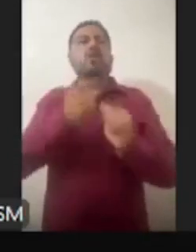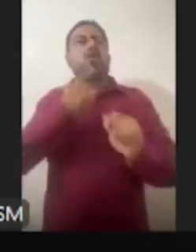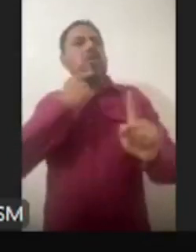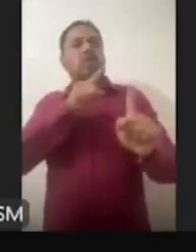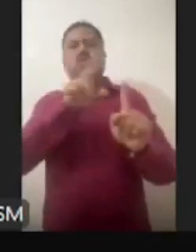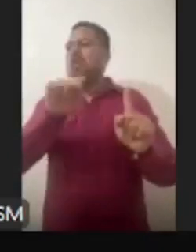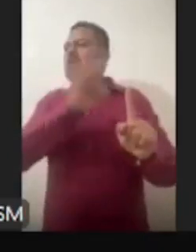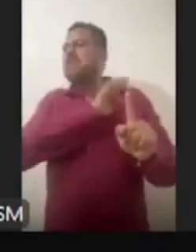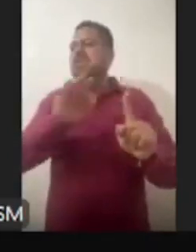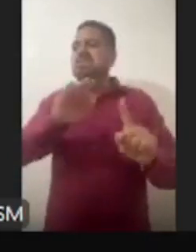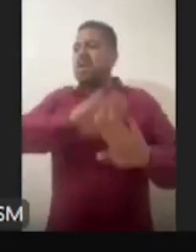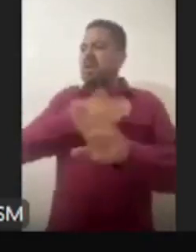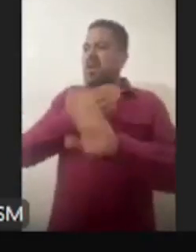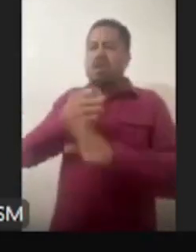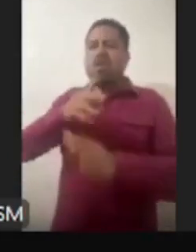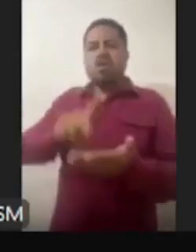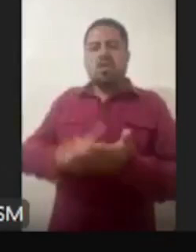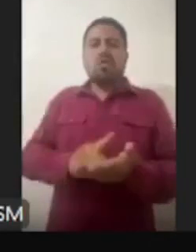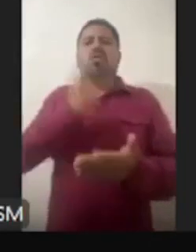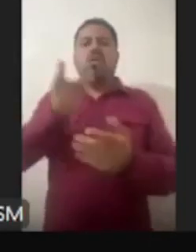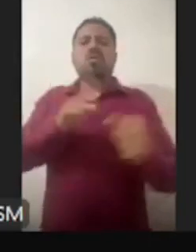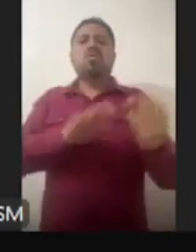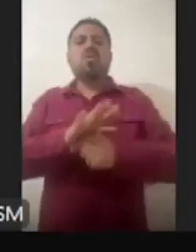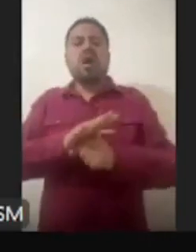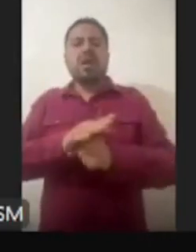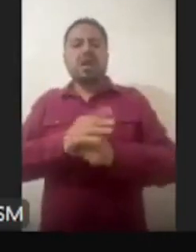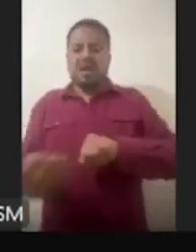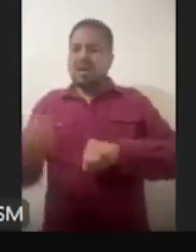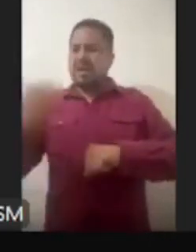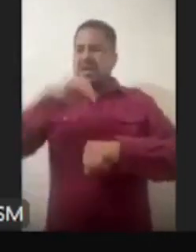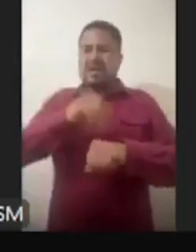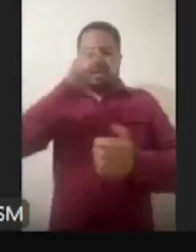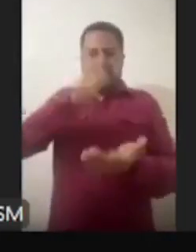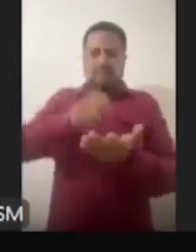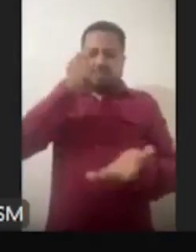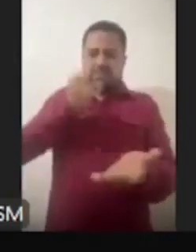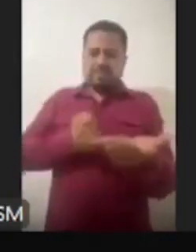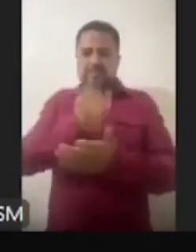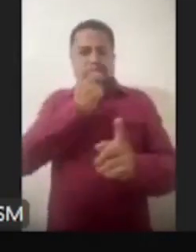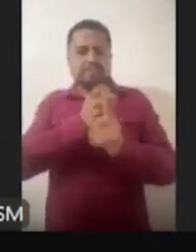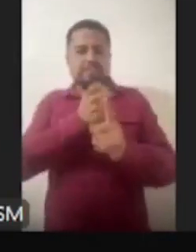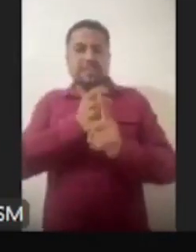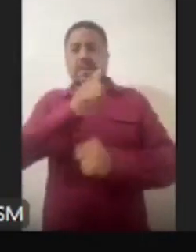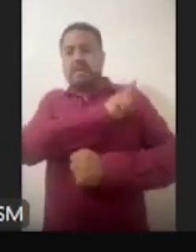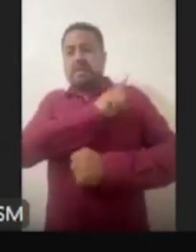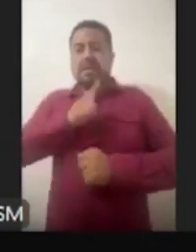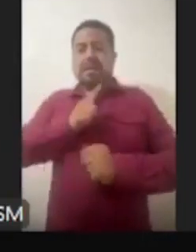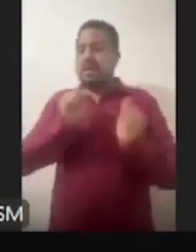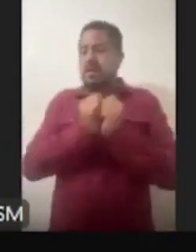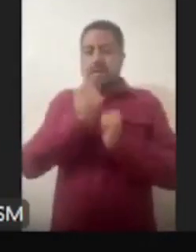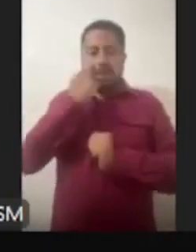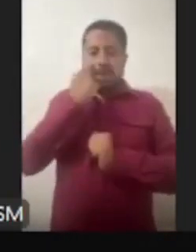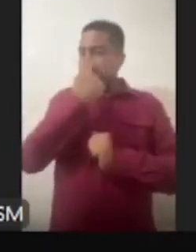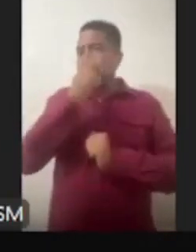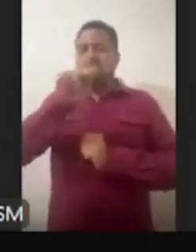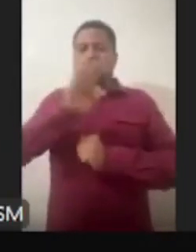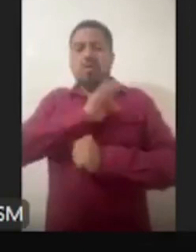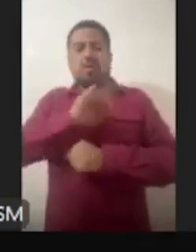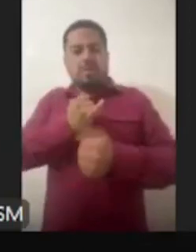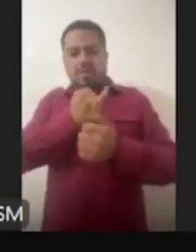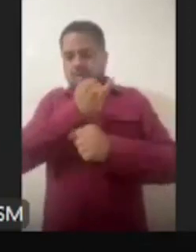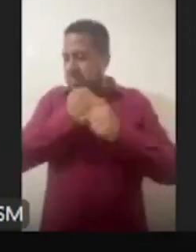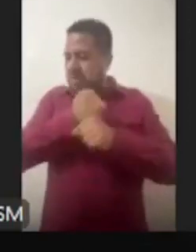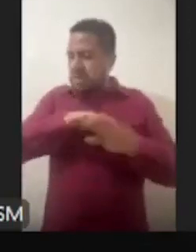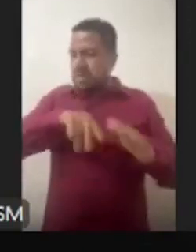nuevo mediante pronunciamiento en esta sentencia. Derivado de lo anterior, se considera que no se puede analizar la afectación al principio de equidad en la